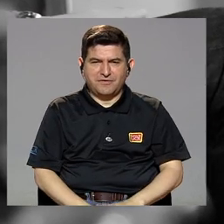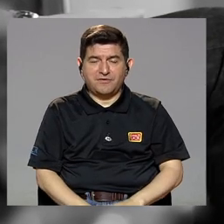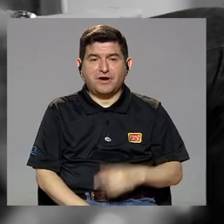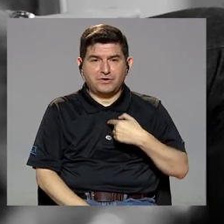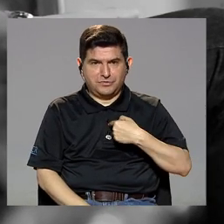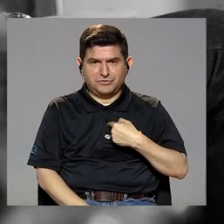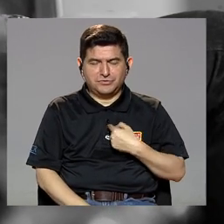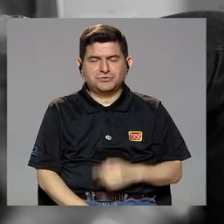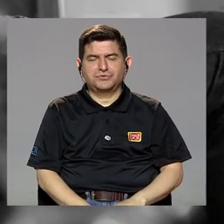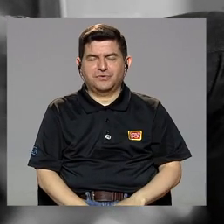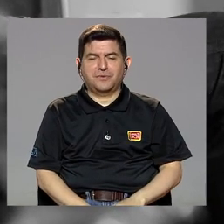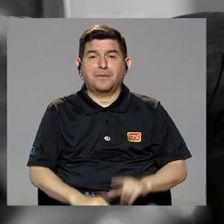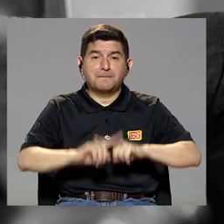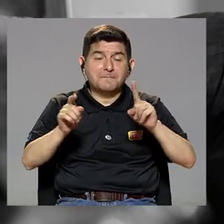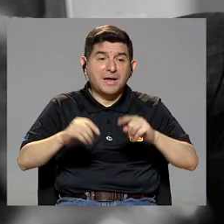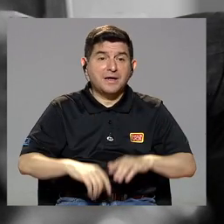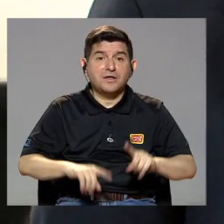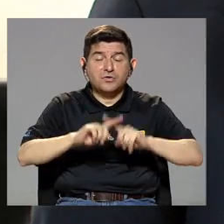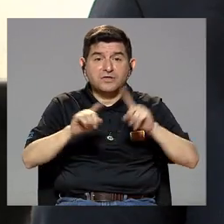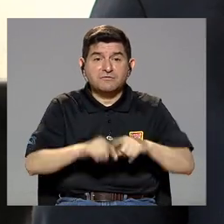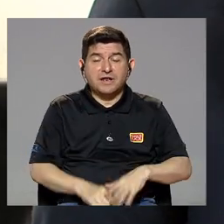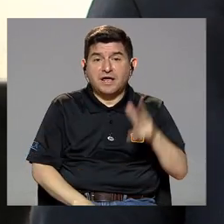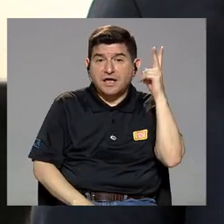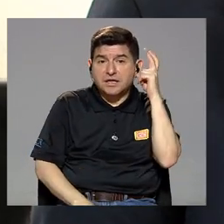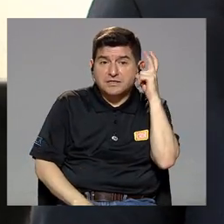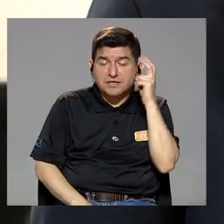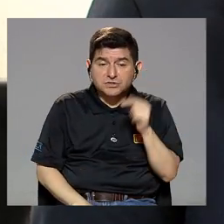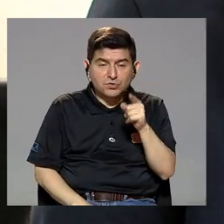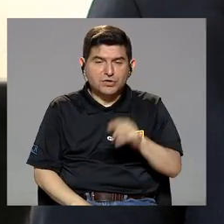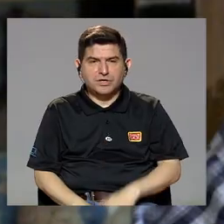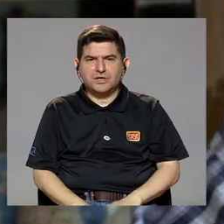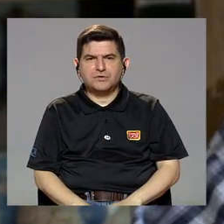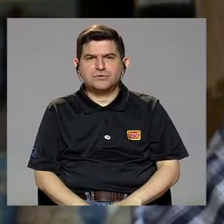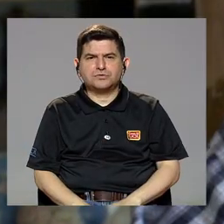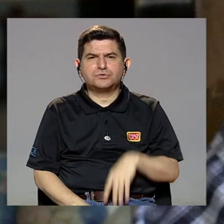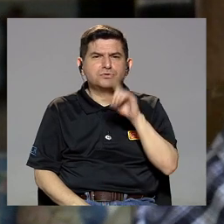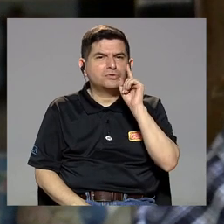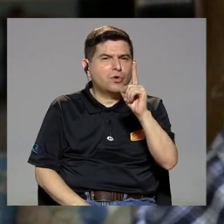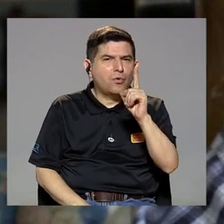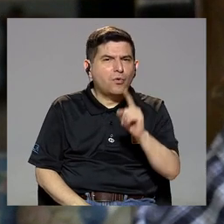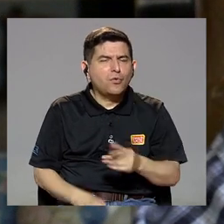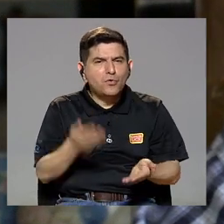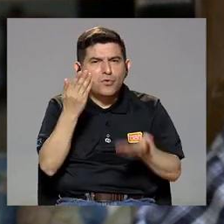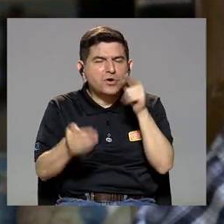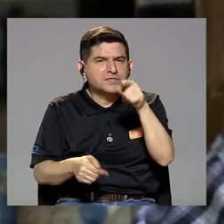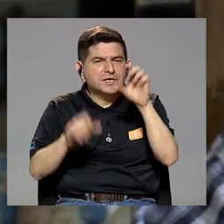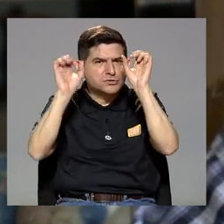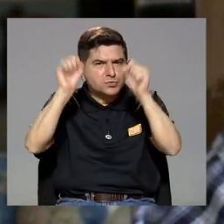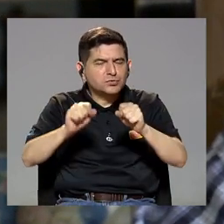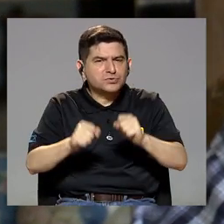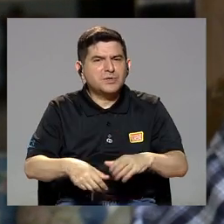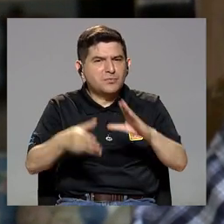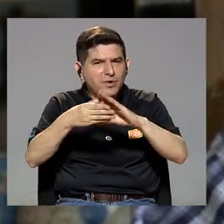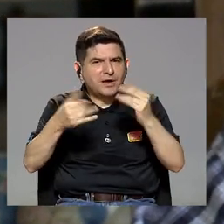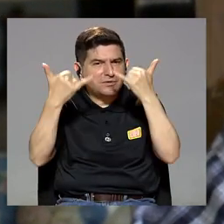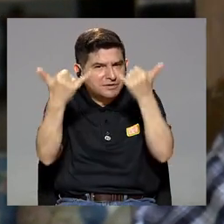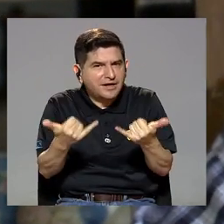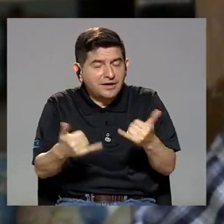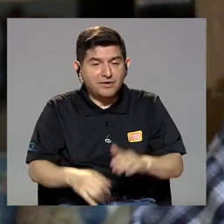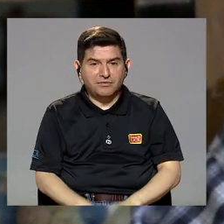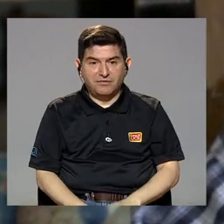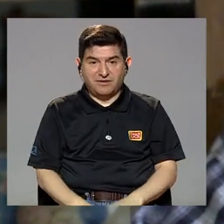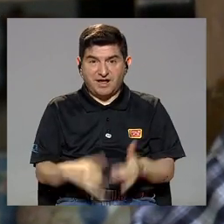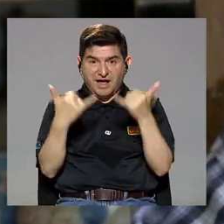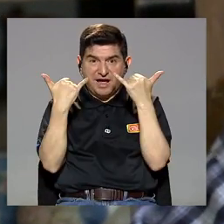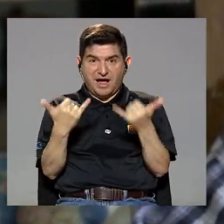narraba el cuento que ahora bien efectos de sonido yo recuerdo en cuento que nos pueda contar pues a áfrica habilitar